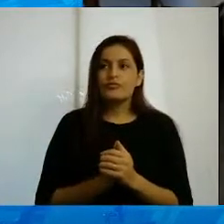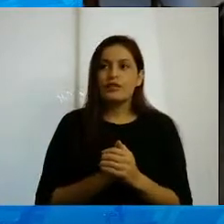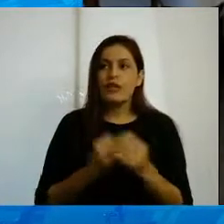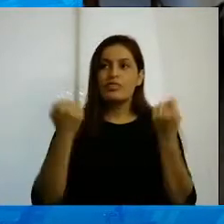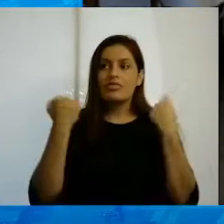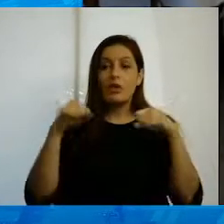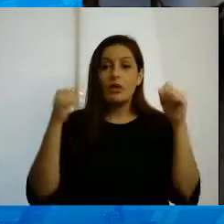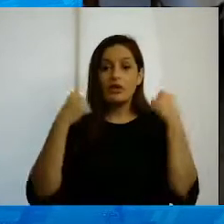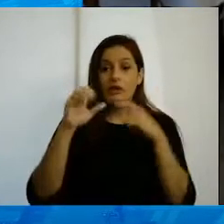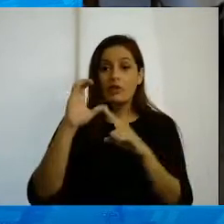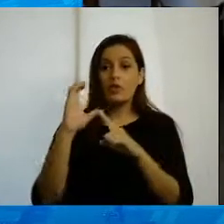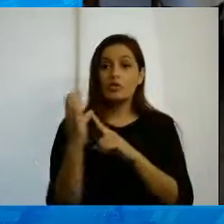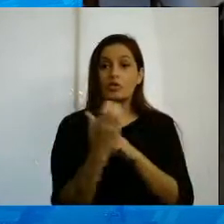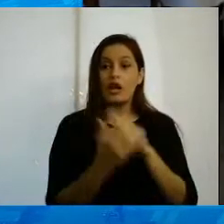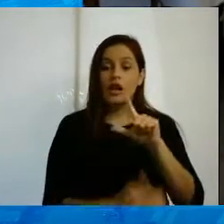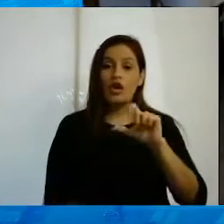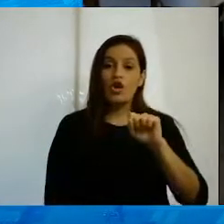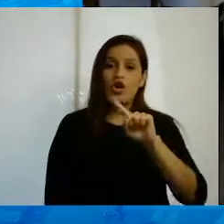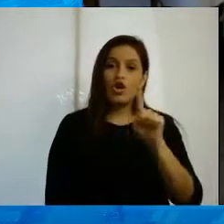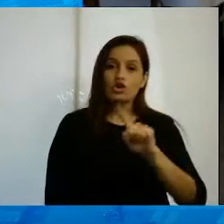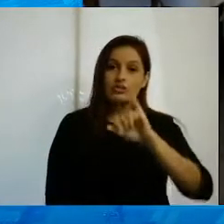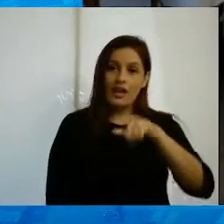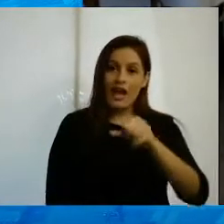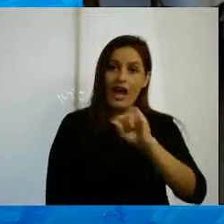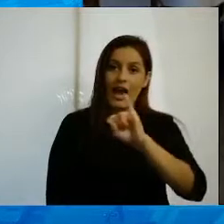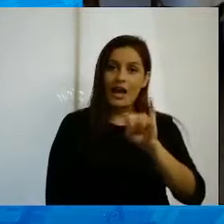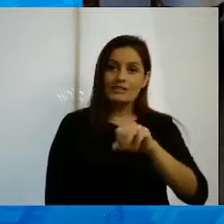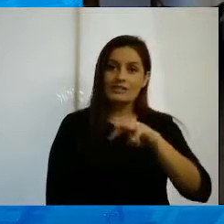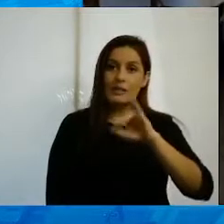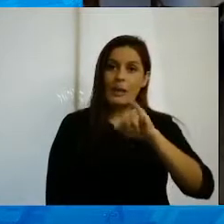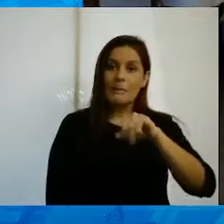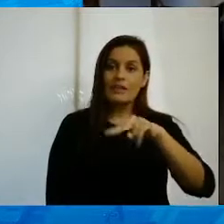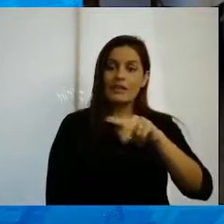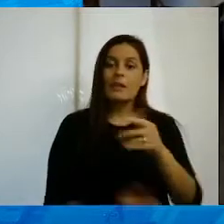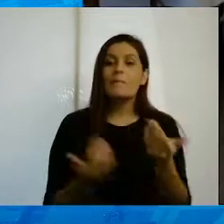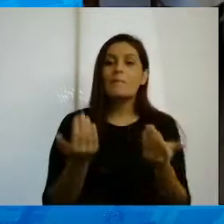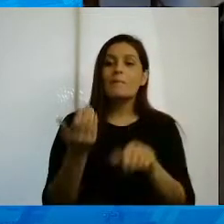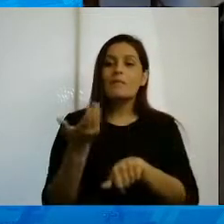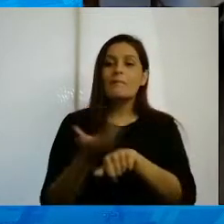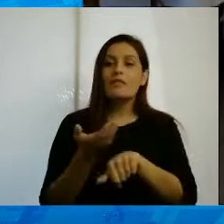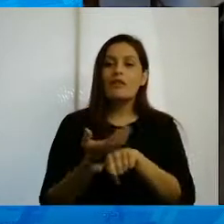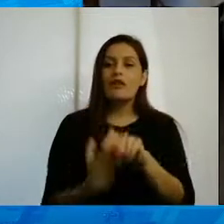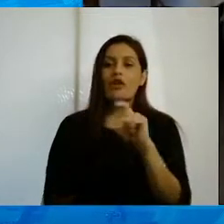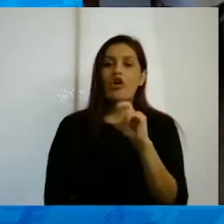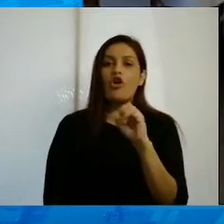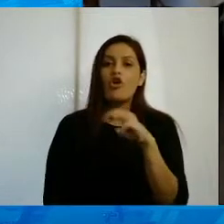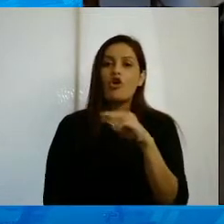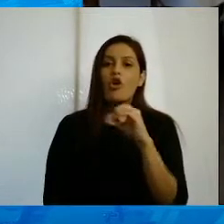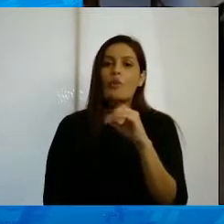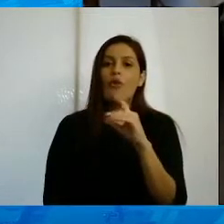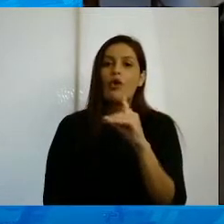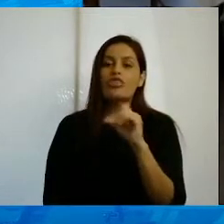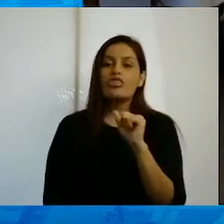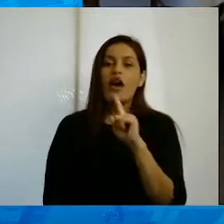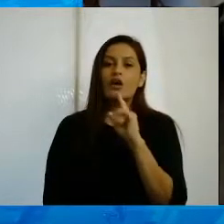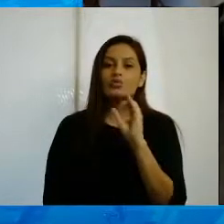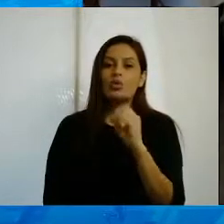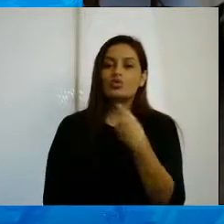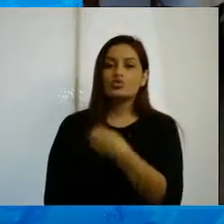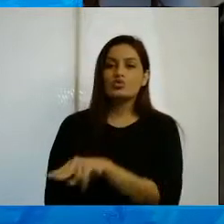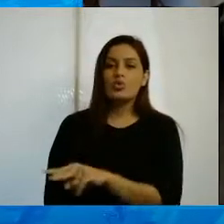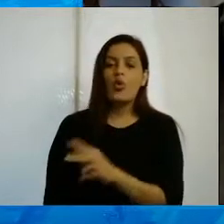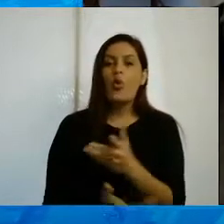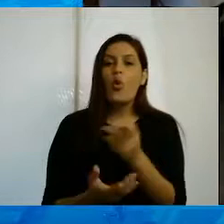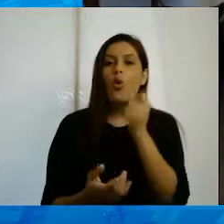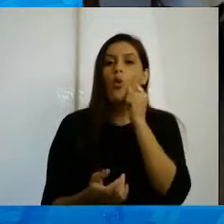Deportivo Cultural de Villa Los Jambines también pidieron en comodato la cancha de la Junta de Vecinos, que está un tramo más allá, y quieren consultar en qué etapa jurídica está